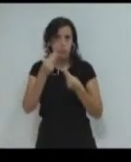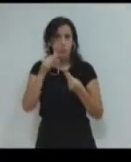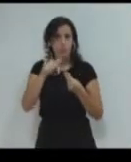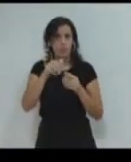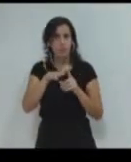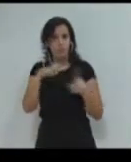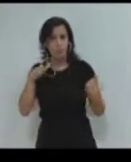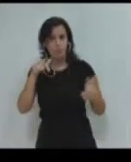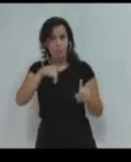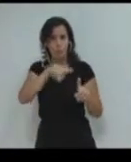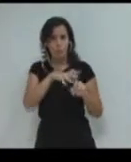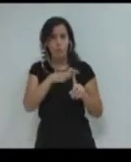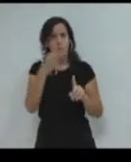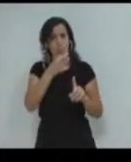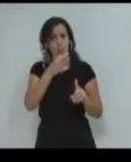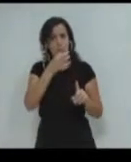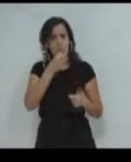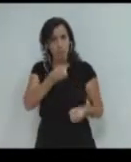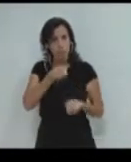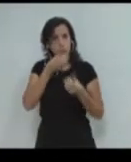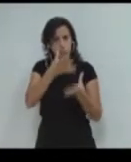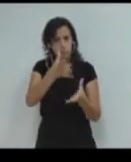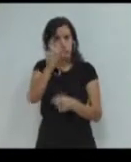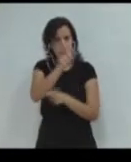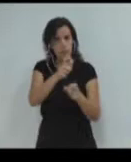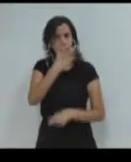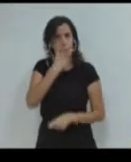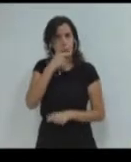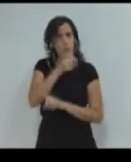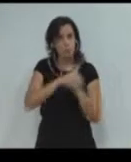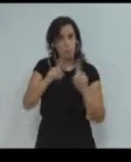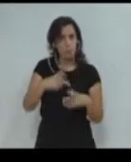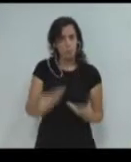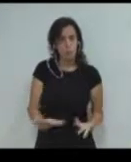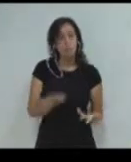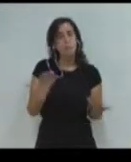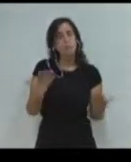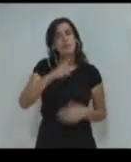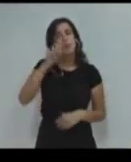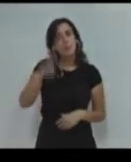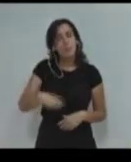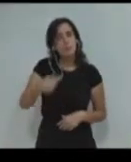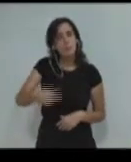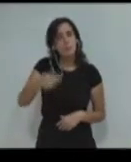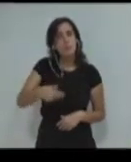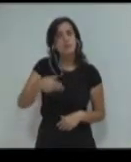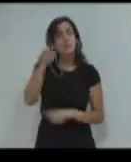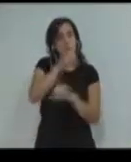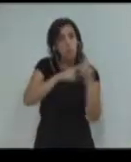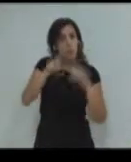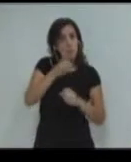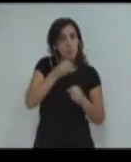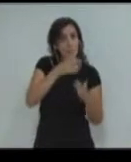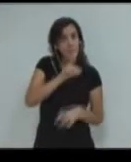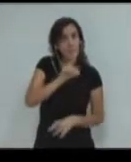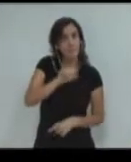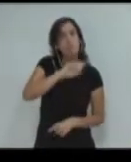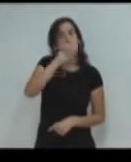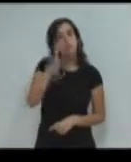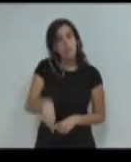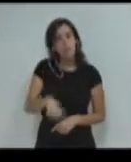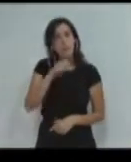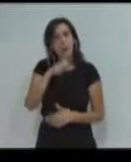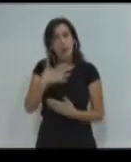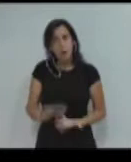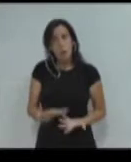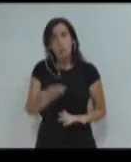foro tiene que dar a conocer los problemas. Yo creo que también es bueno que demos a conocer los problemas y que digamos hoy en